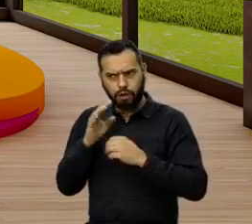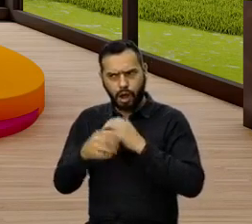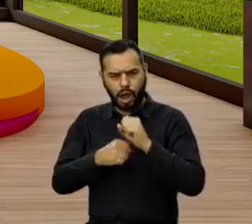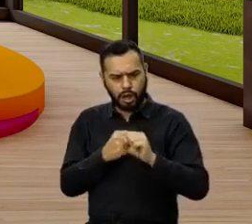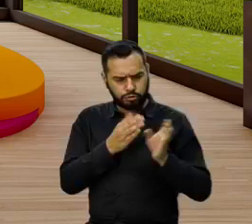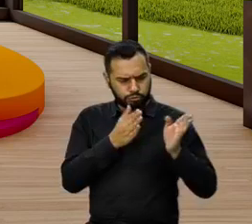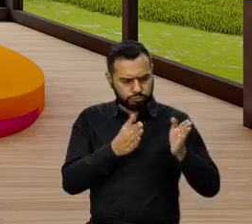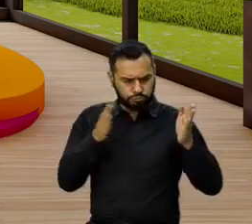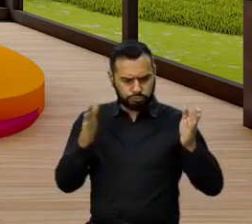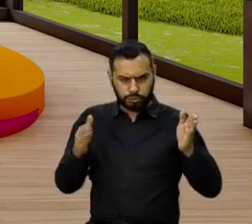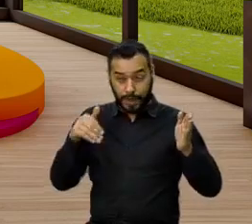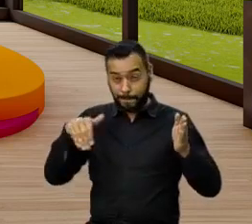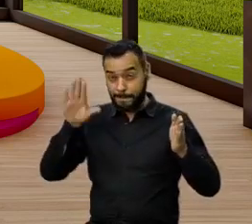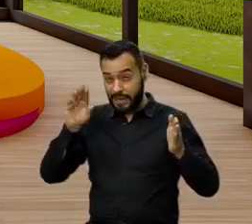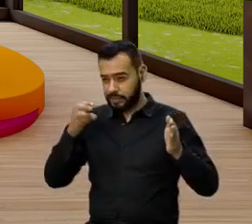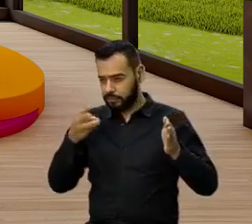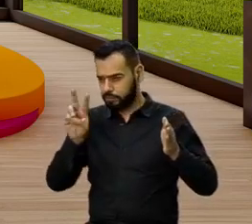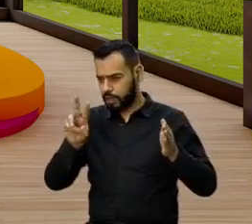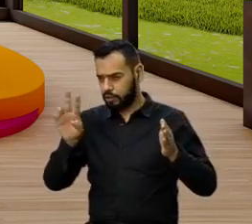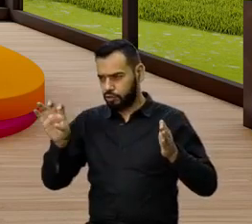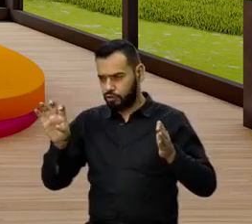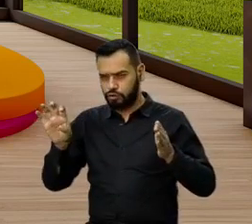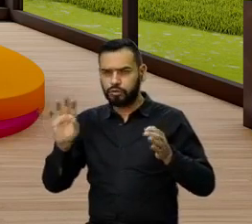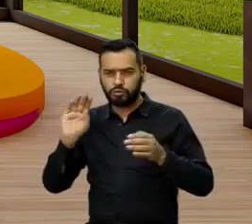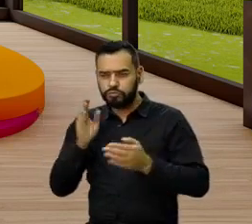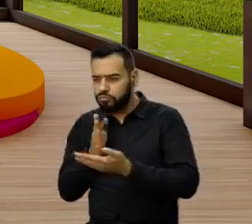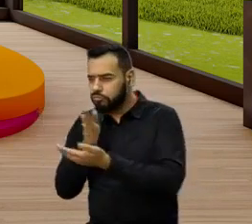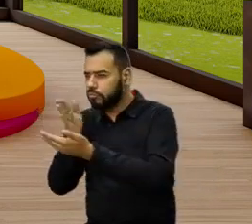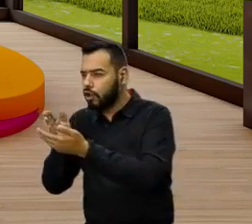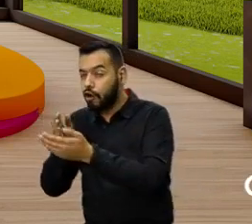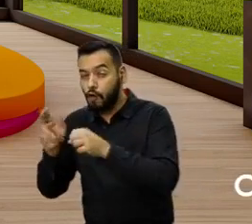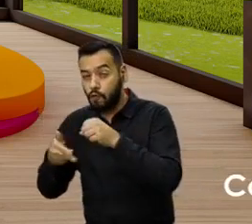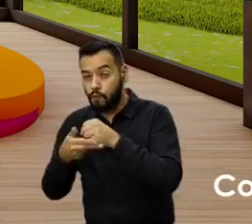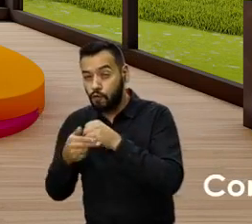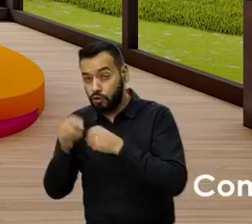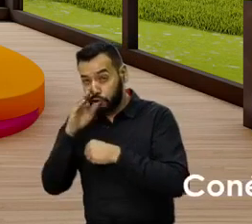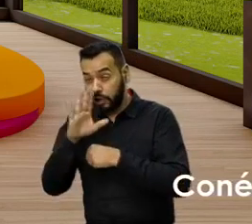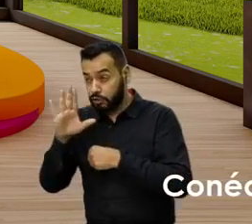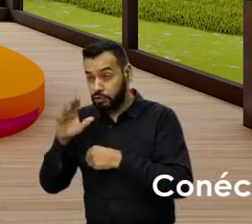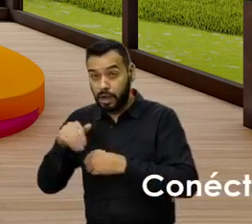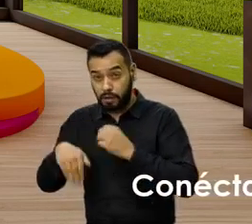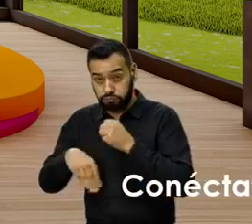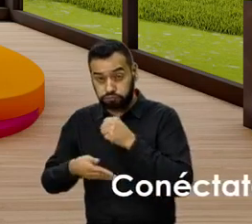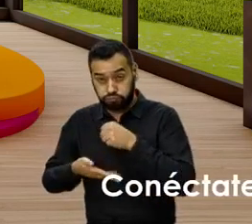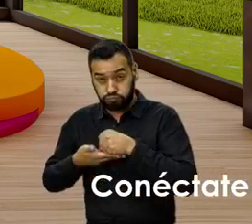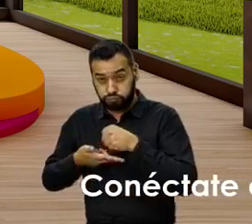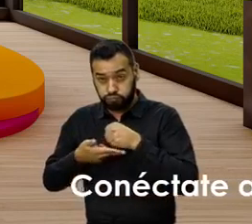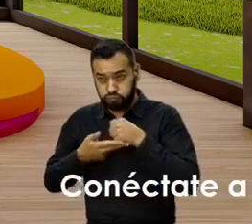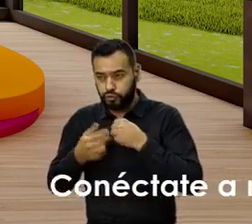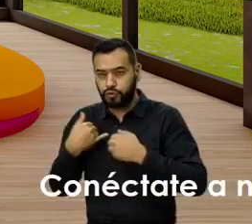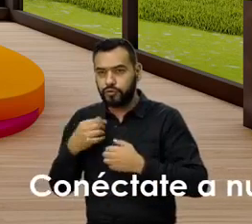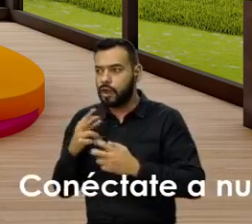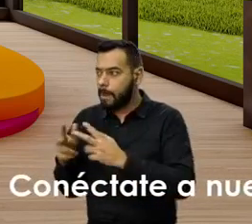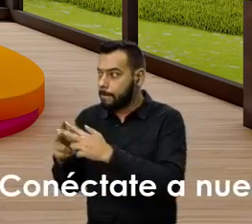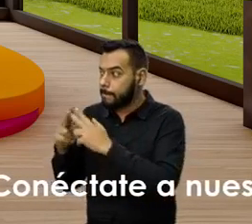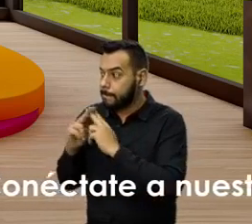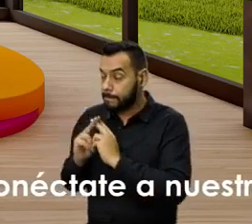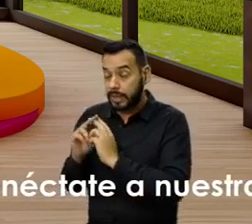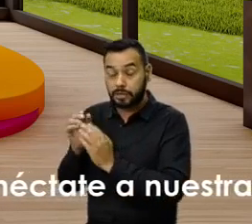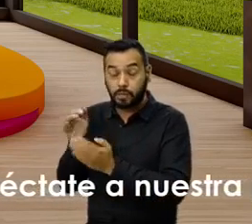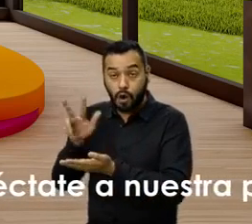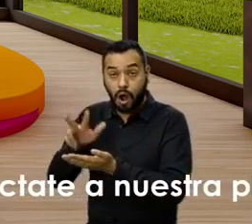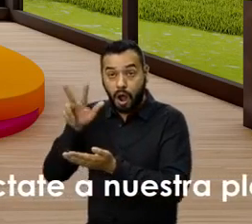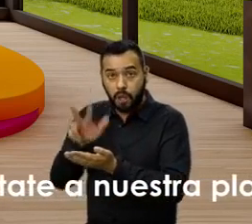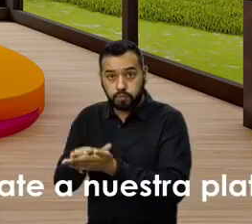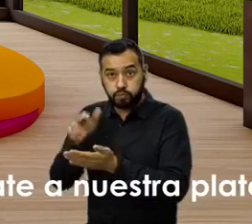tengo 28 años acercarme una oficina del fondo nacional del ahorro cuando ya tenga como tal mi crédito aprobado con